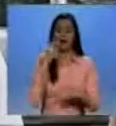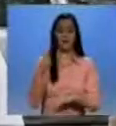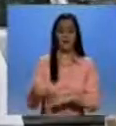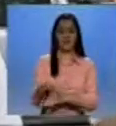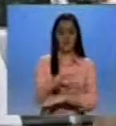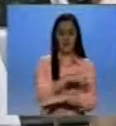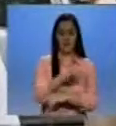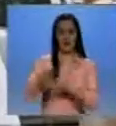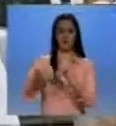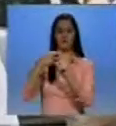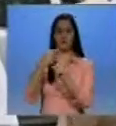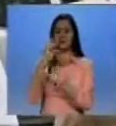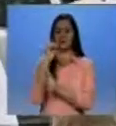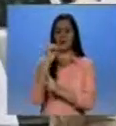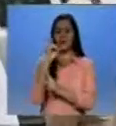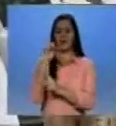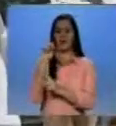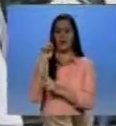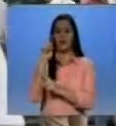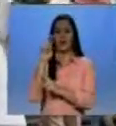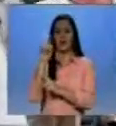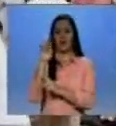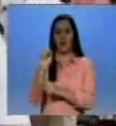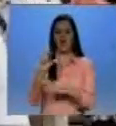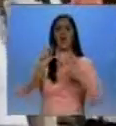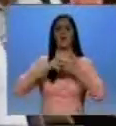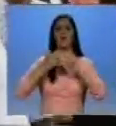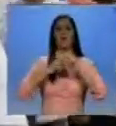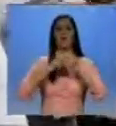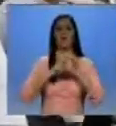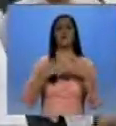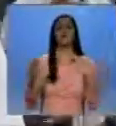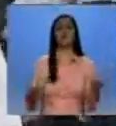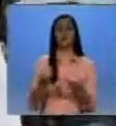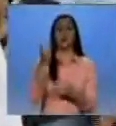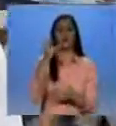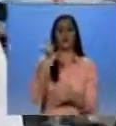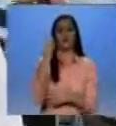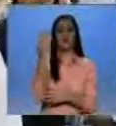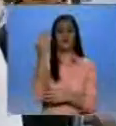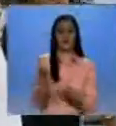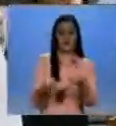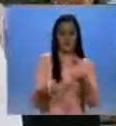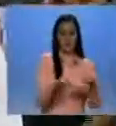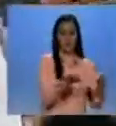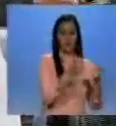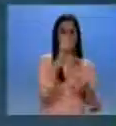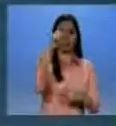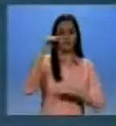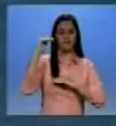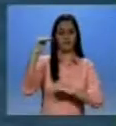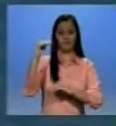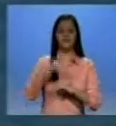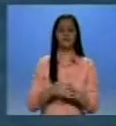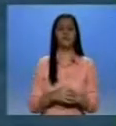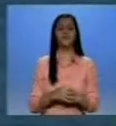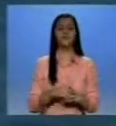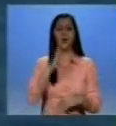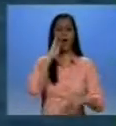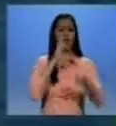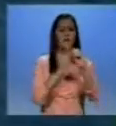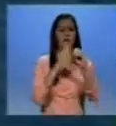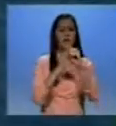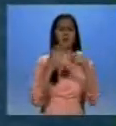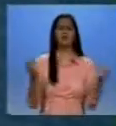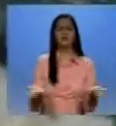DIRNEA contabilizan los delitos acuáticos cometidos en el 2015 para manejar una sola cifra. El objetivo es el de